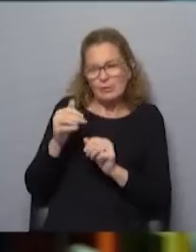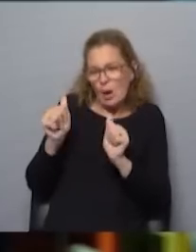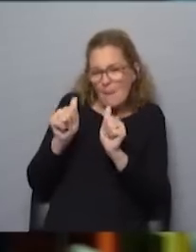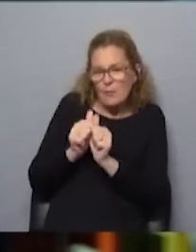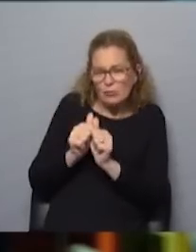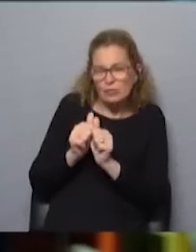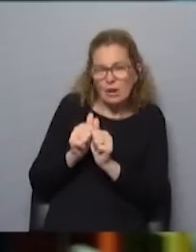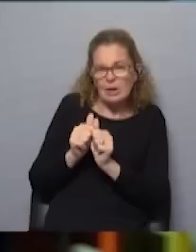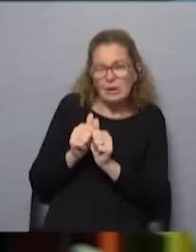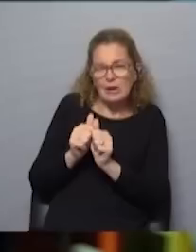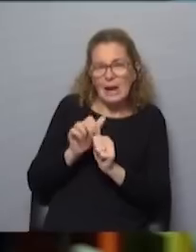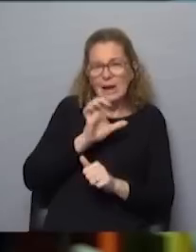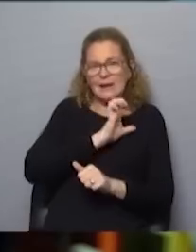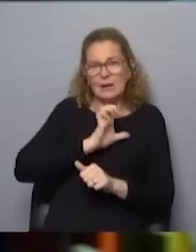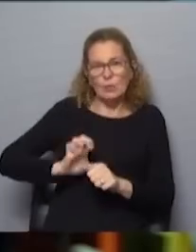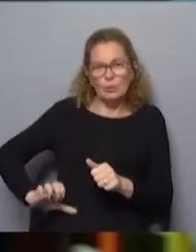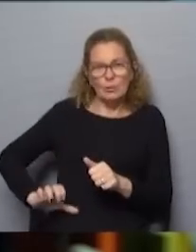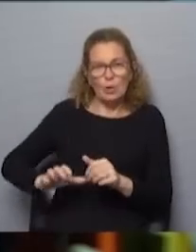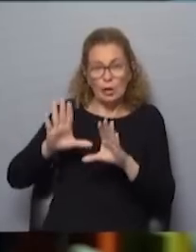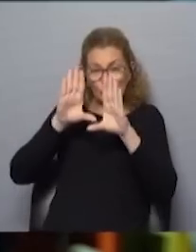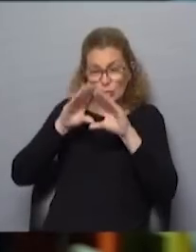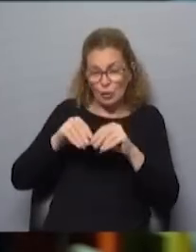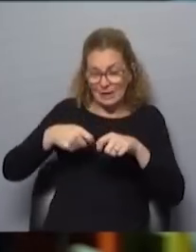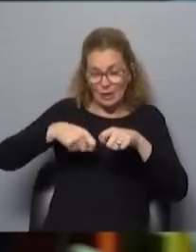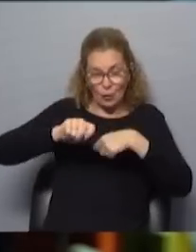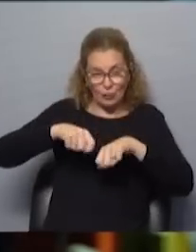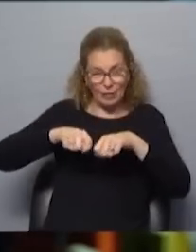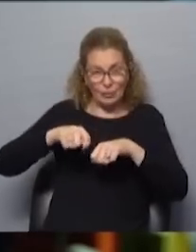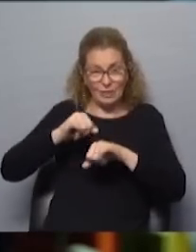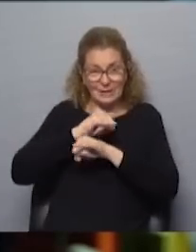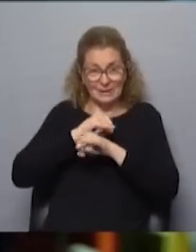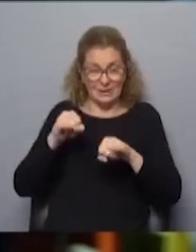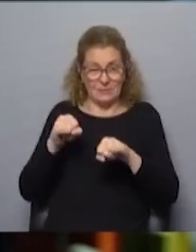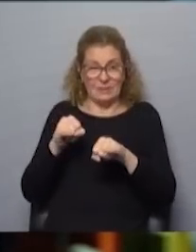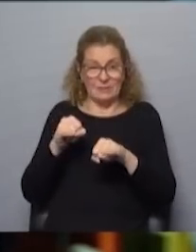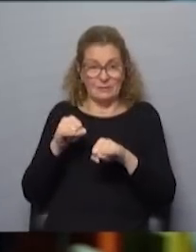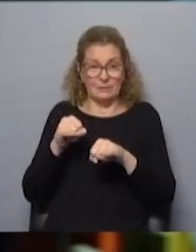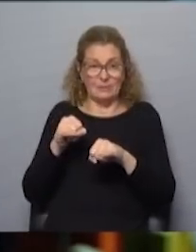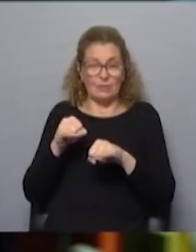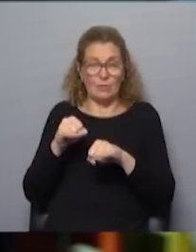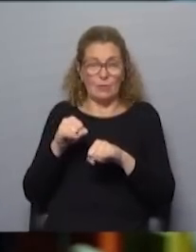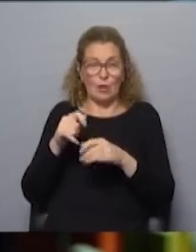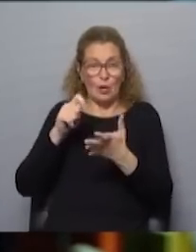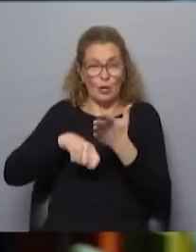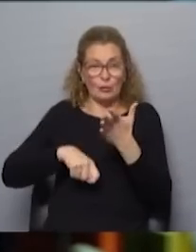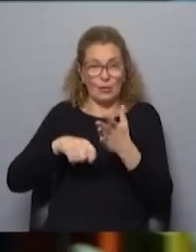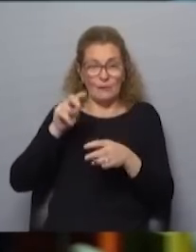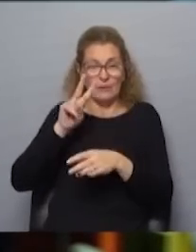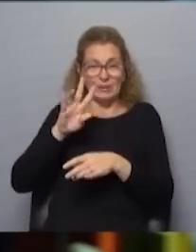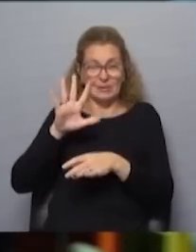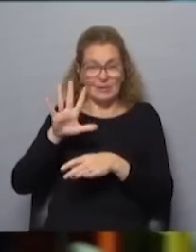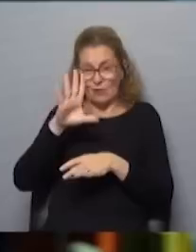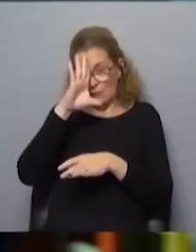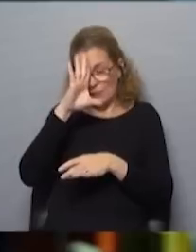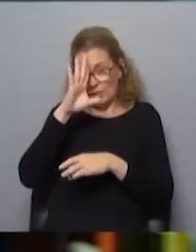al poder ejecutivo en toda esta negociación que culmina con el contrato del 25 de febrero